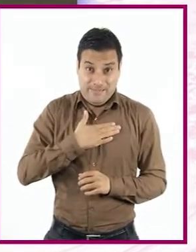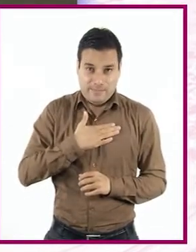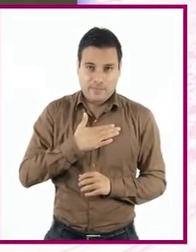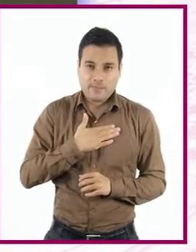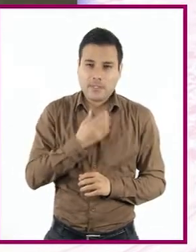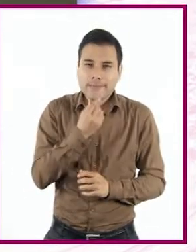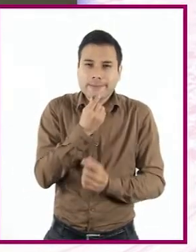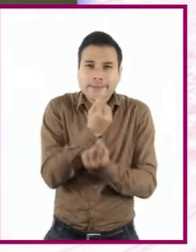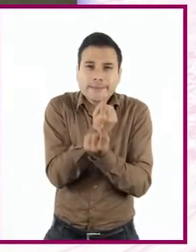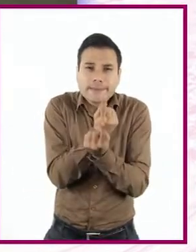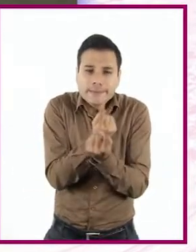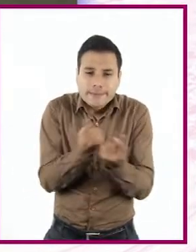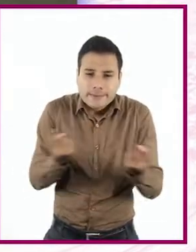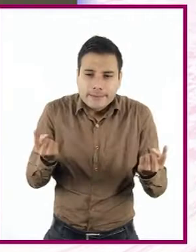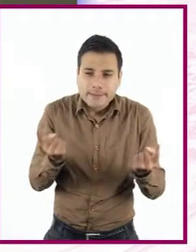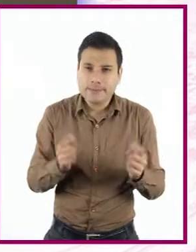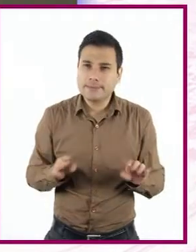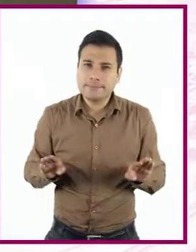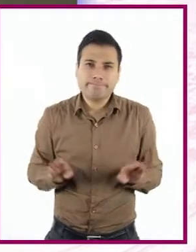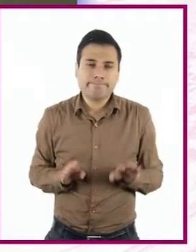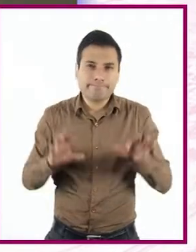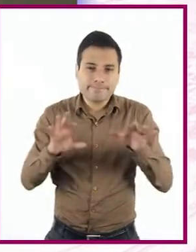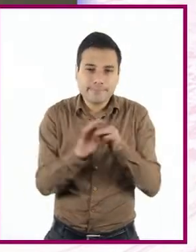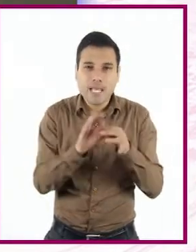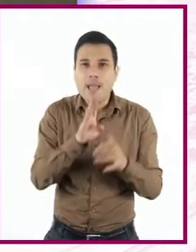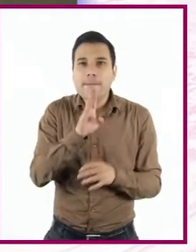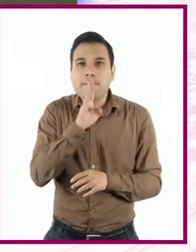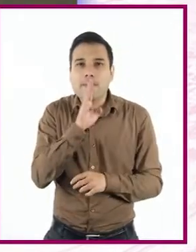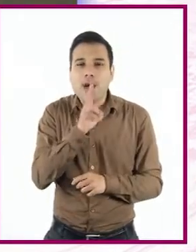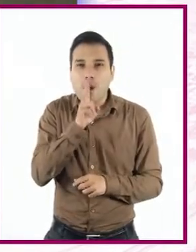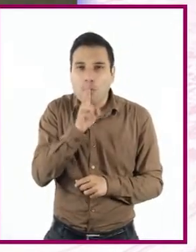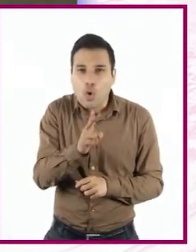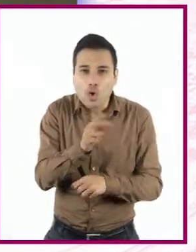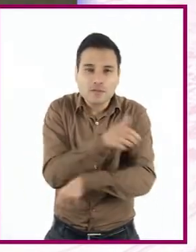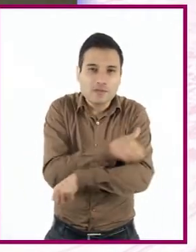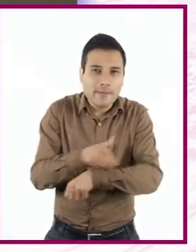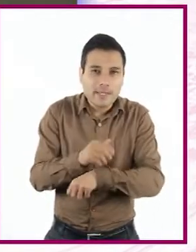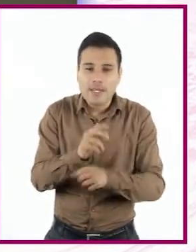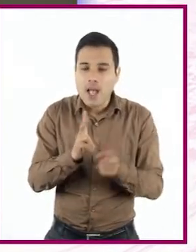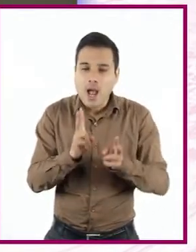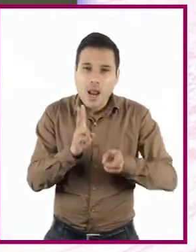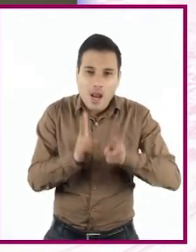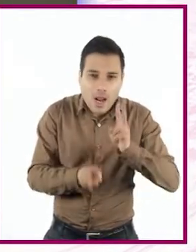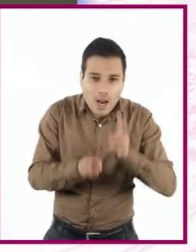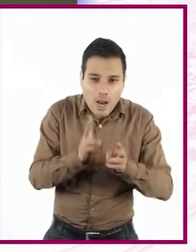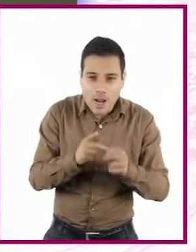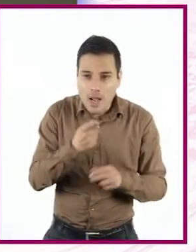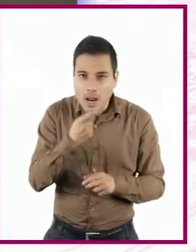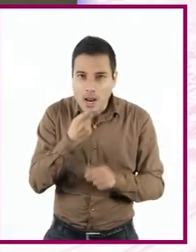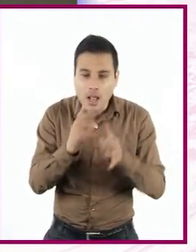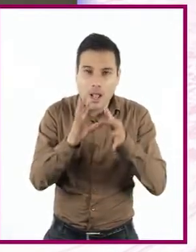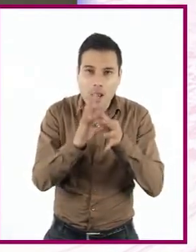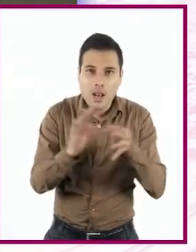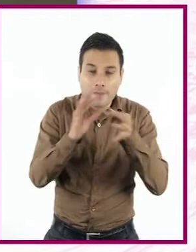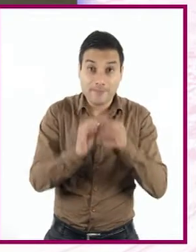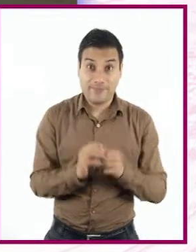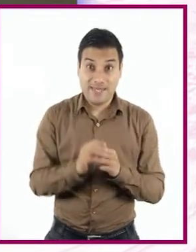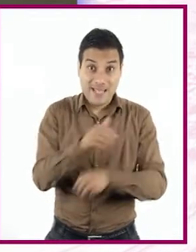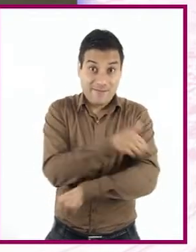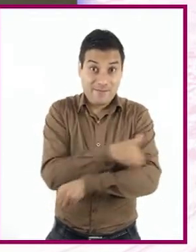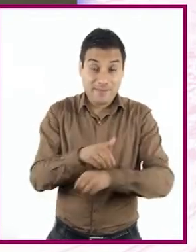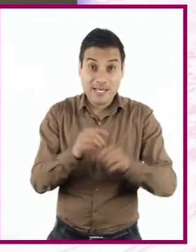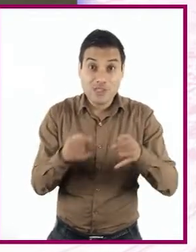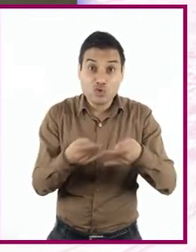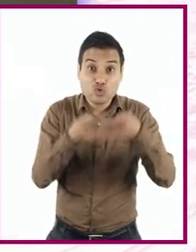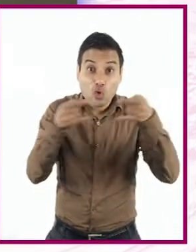ligada al sonido de la voz de la madre y de los familiares. Los relatos de los familiares hablan